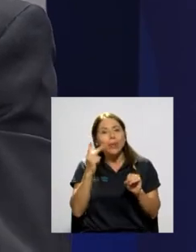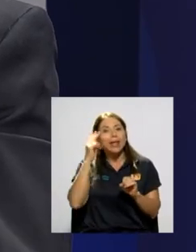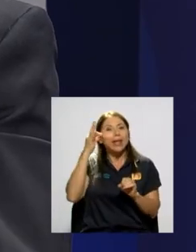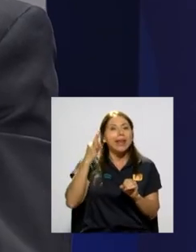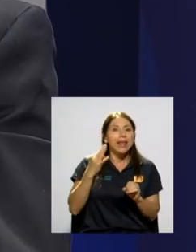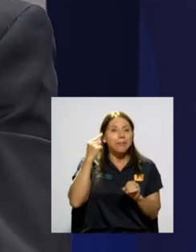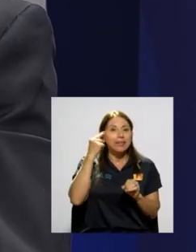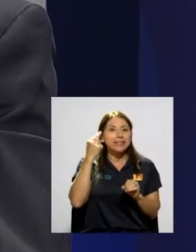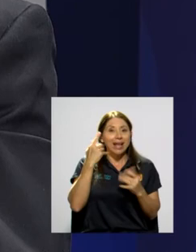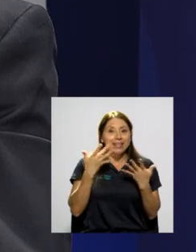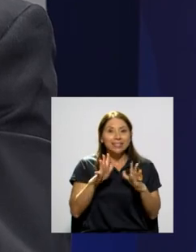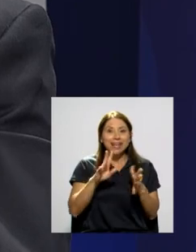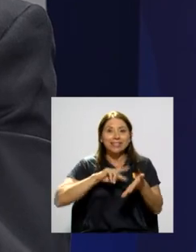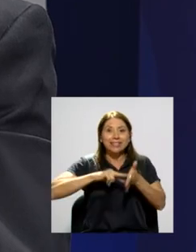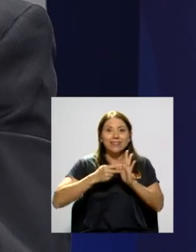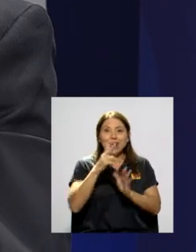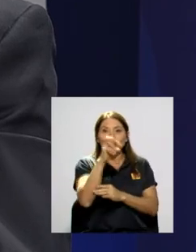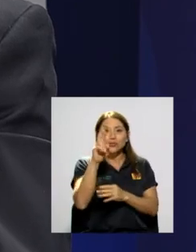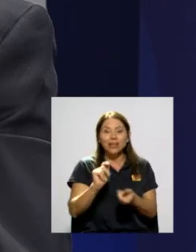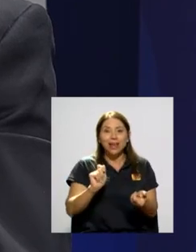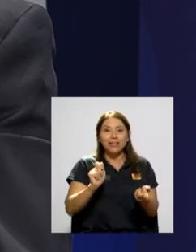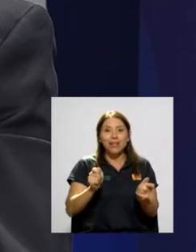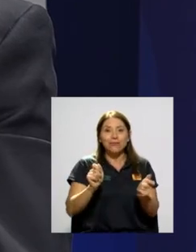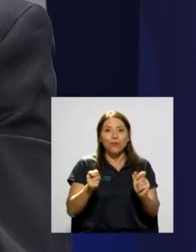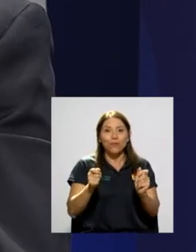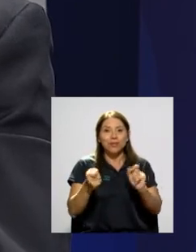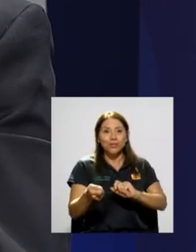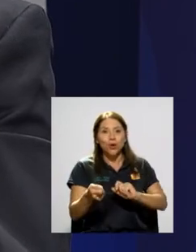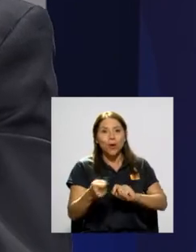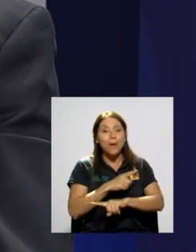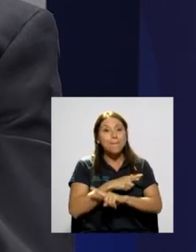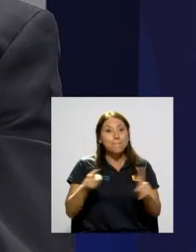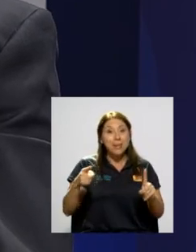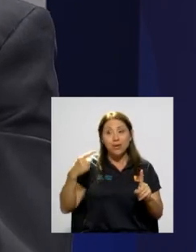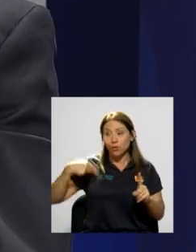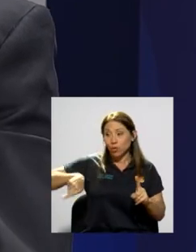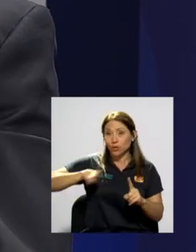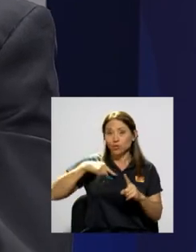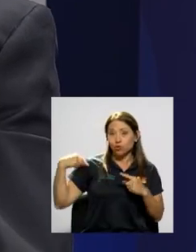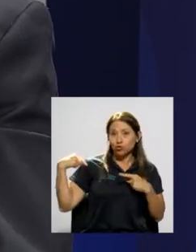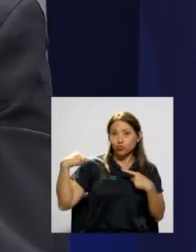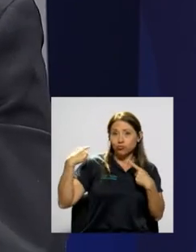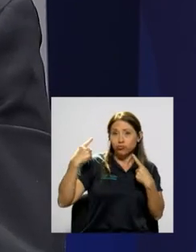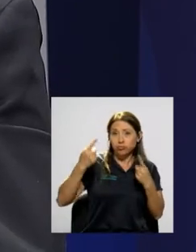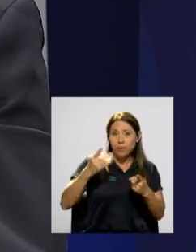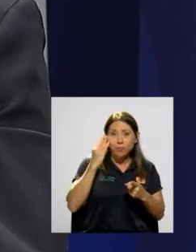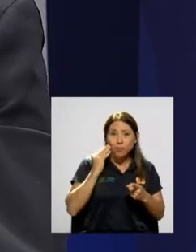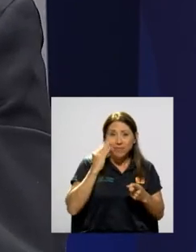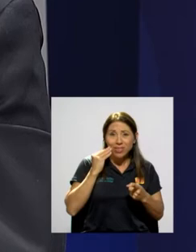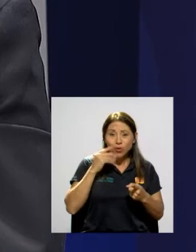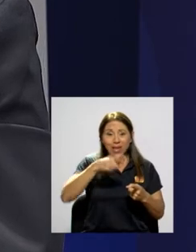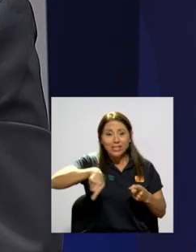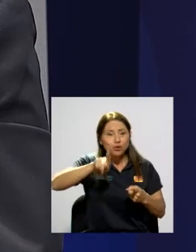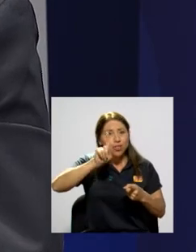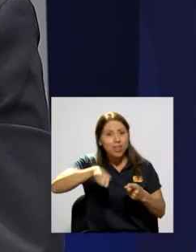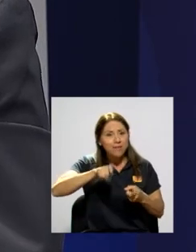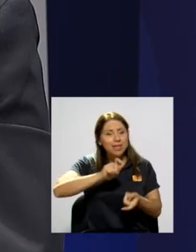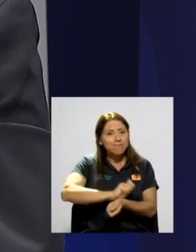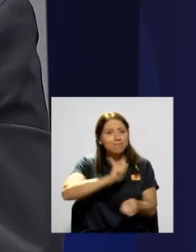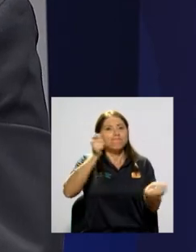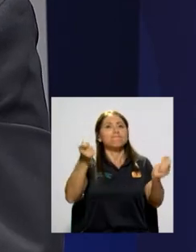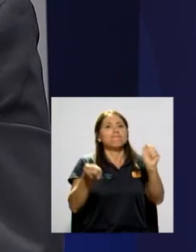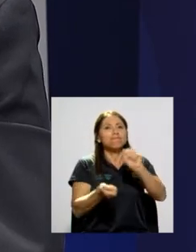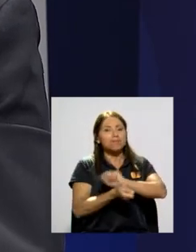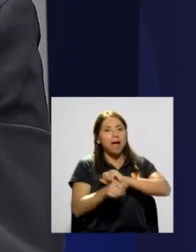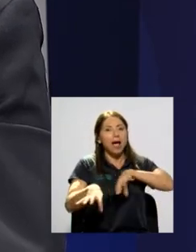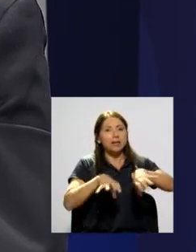en transformación. Pero justamente por lo que venimos y lo que hemos vivido, si no se traducen en acciones claramente